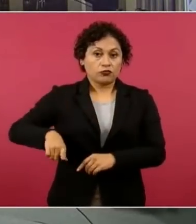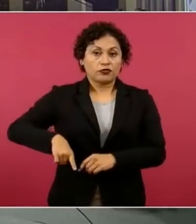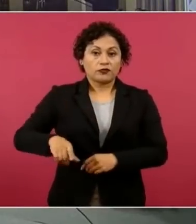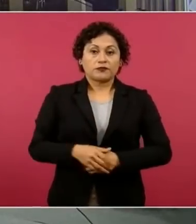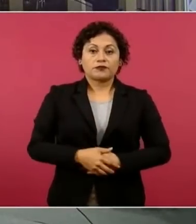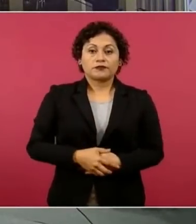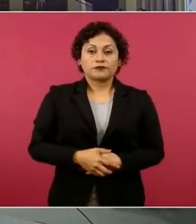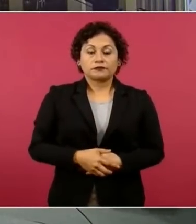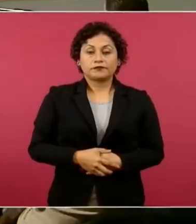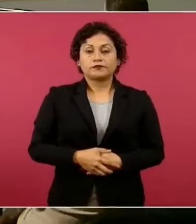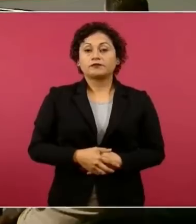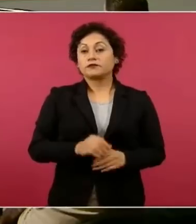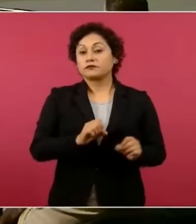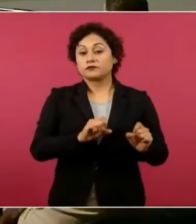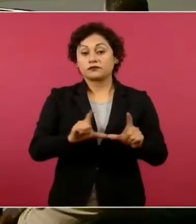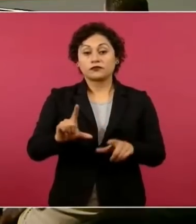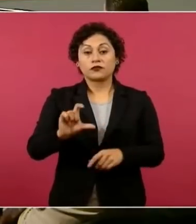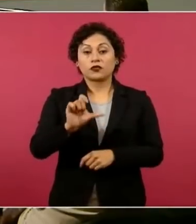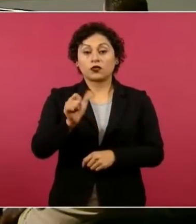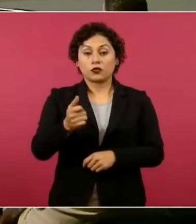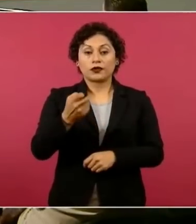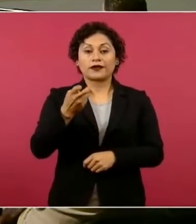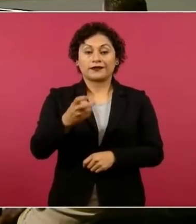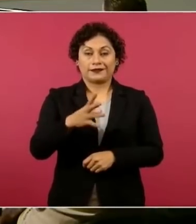Estas son las reservas